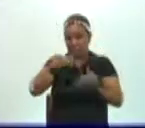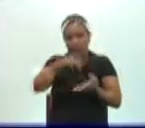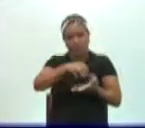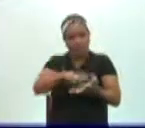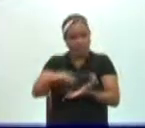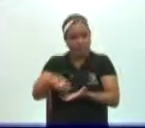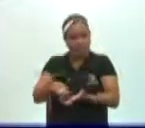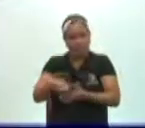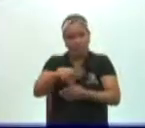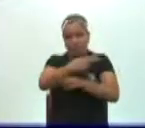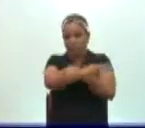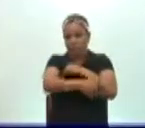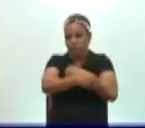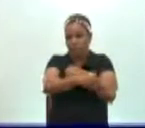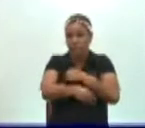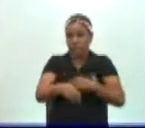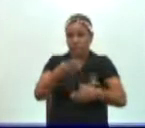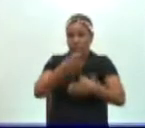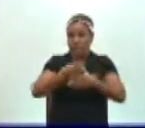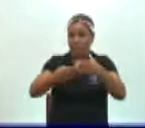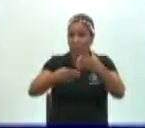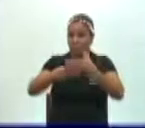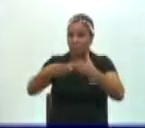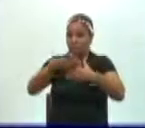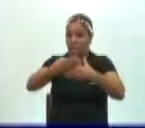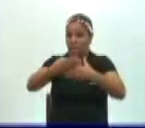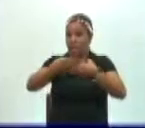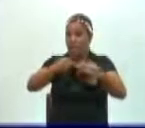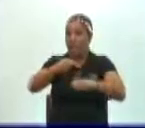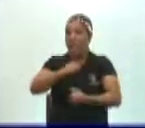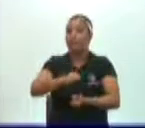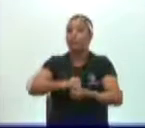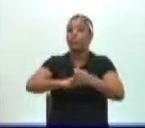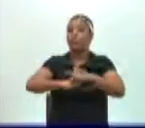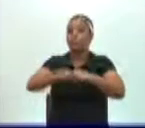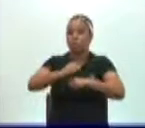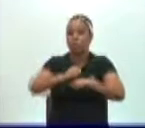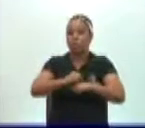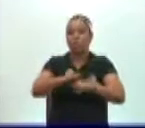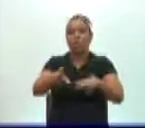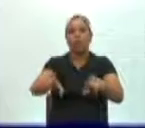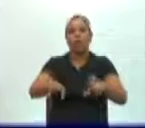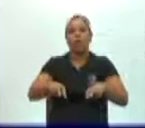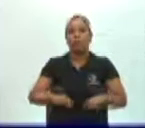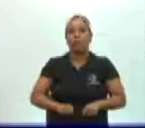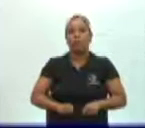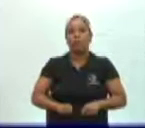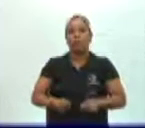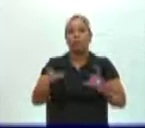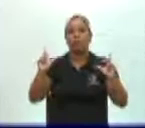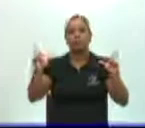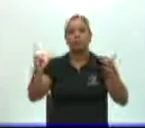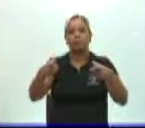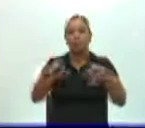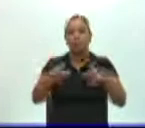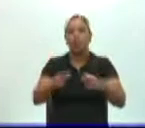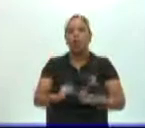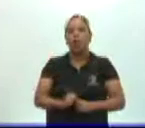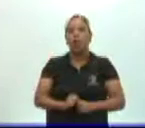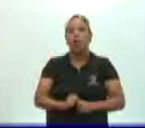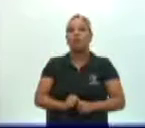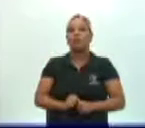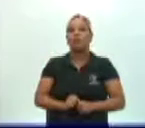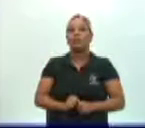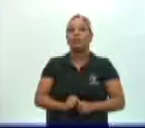la estructura, como están observando en el mapa, que va a asumir la división política administrativa de toda esta América española. Fíjense cómo tenemos en